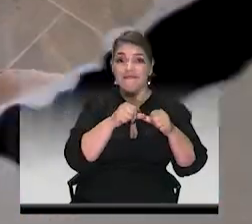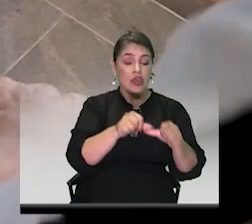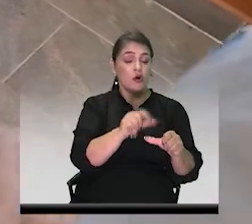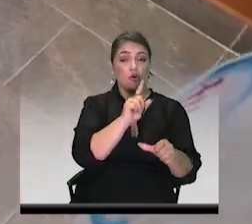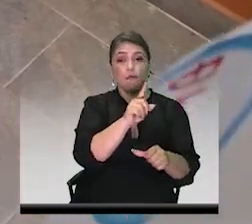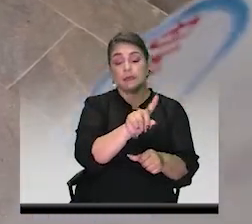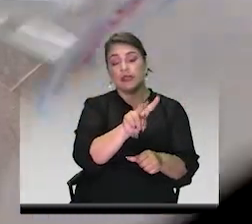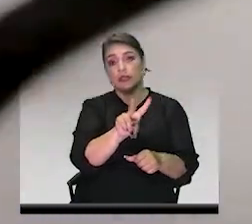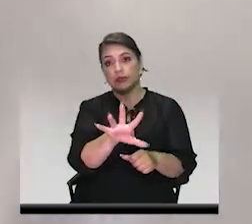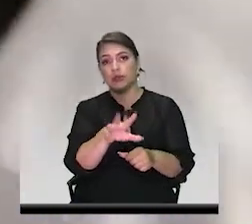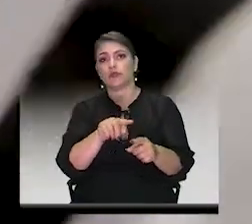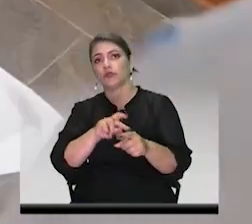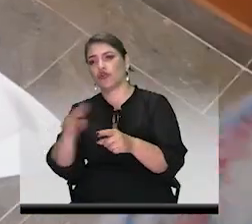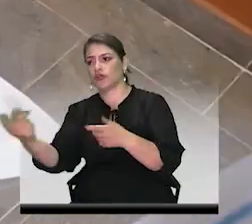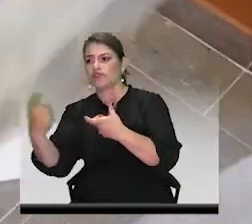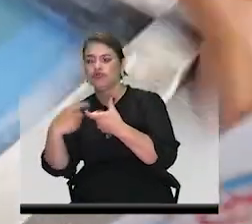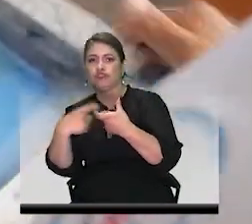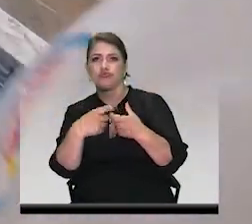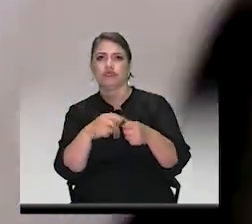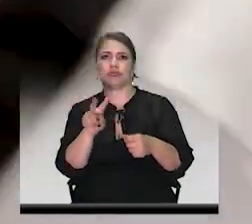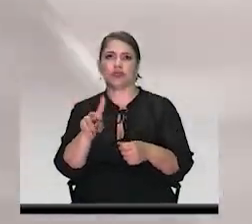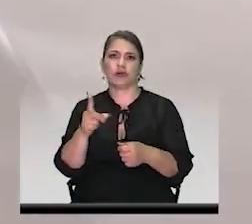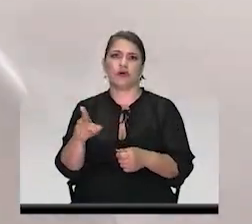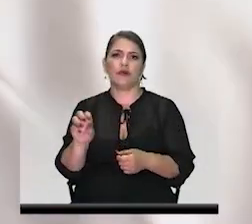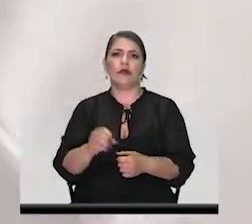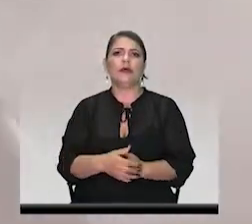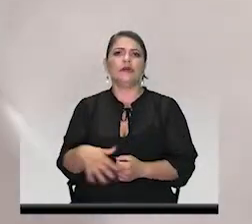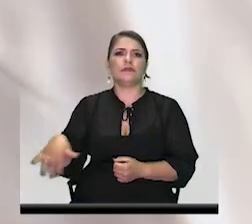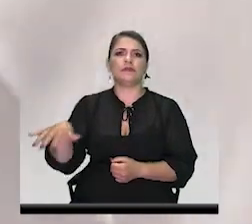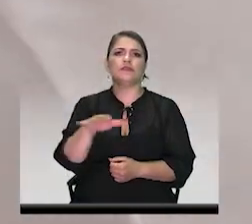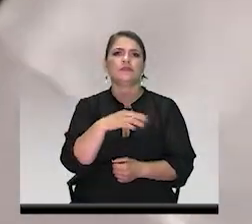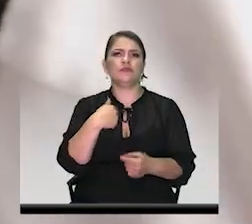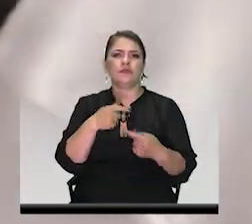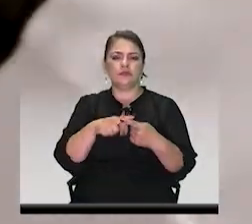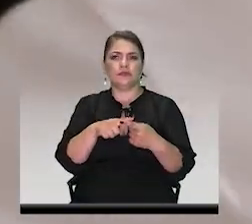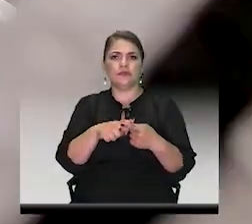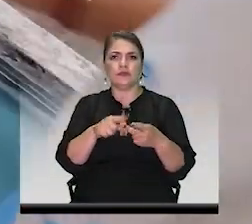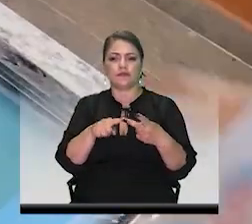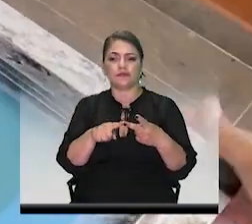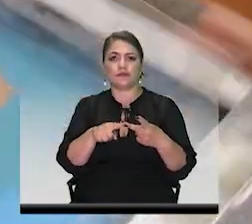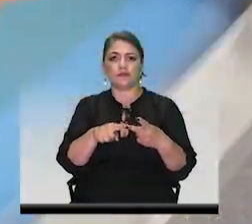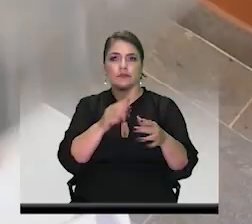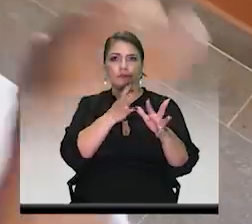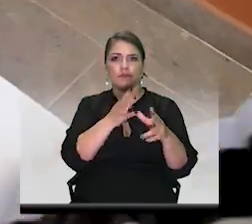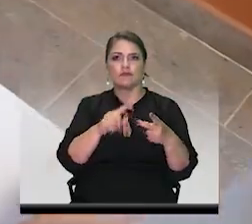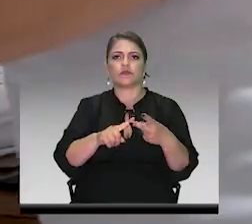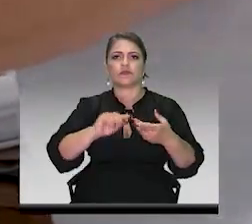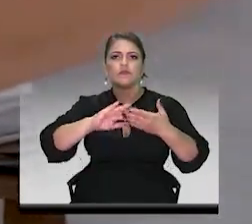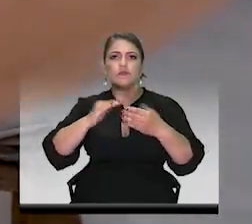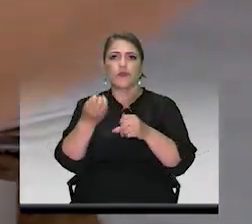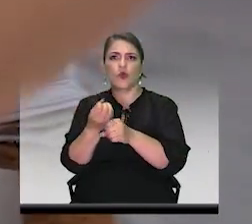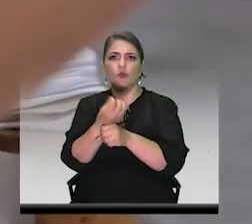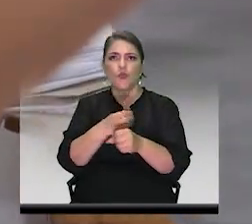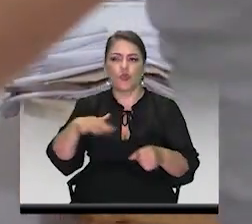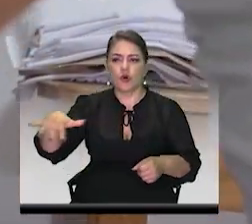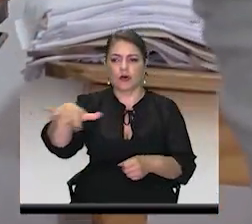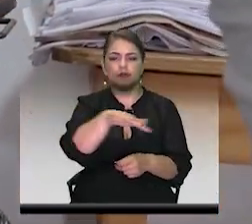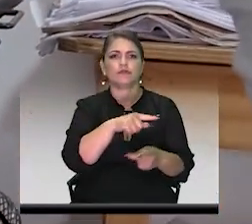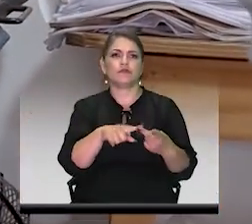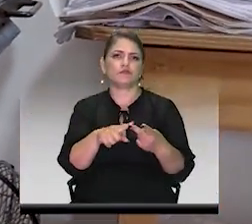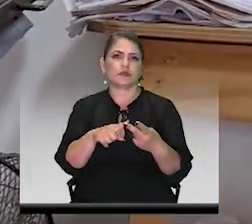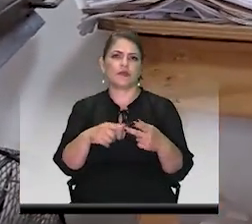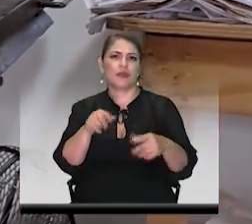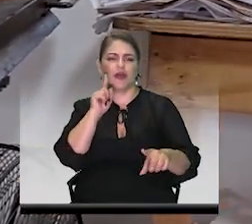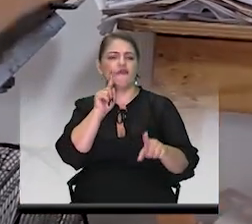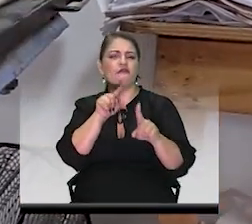En toda la localidad pues, de acá de Itagüí, básicamente en las comunas, veredas de acá del barrio. Y básicamente, o sea, nos enfocamos mucho